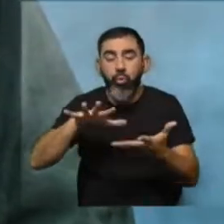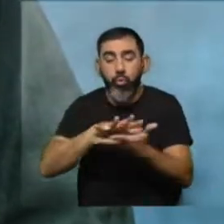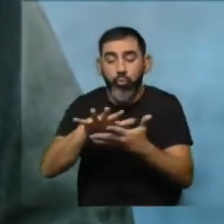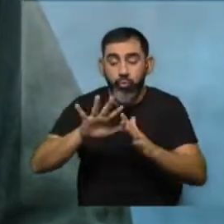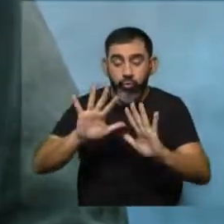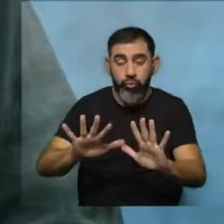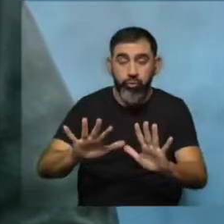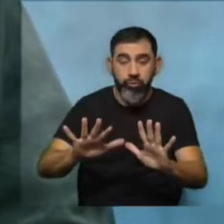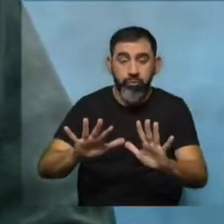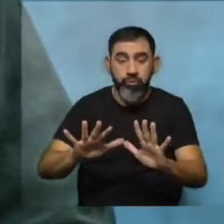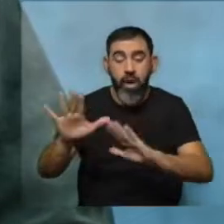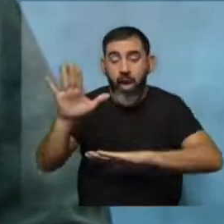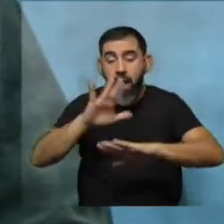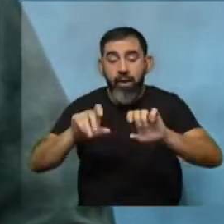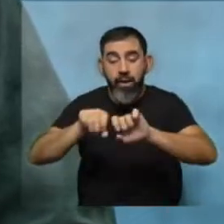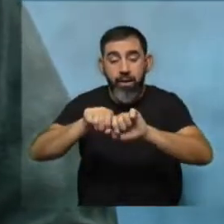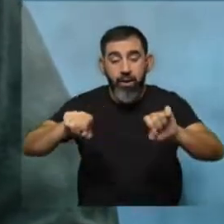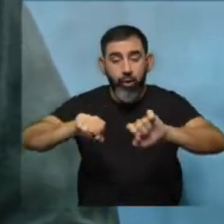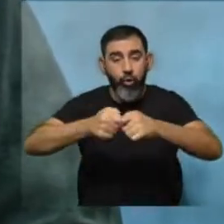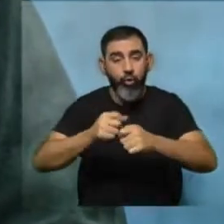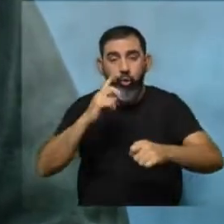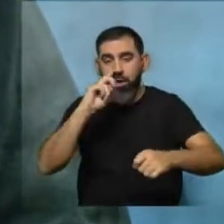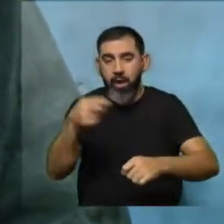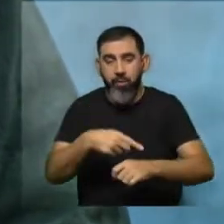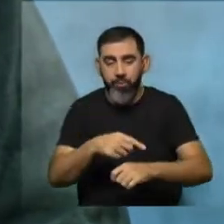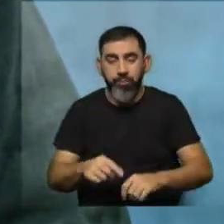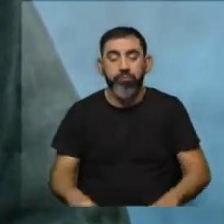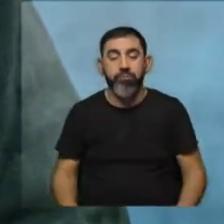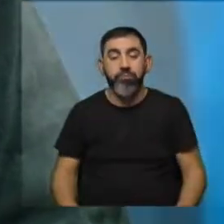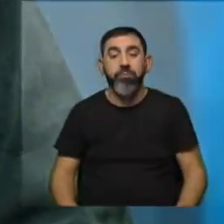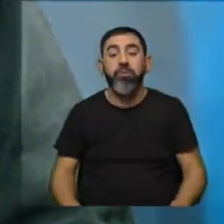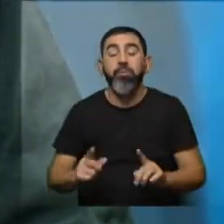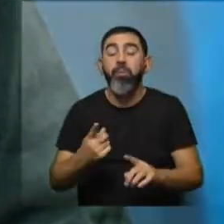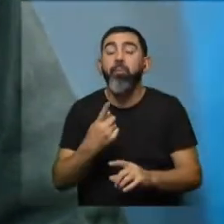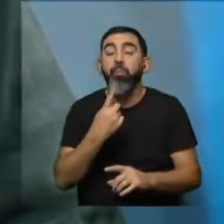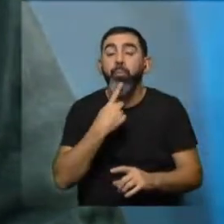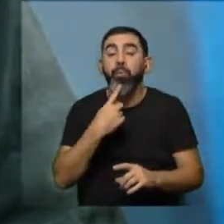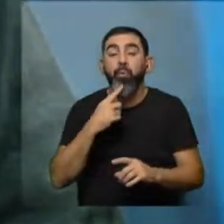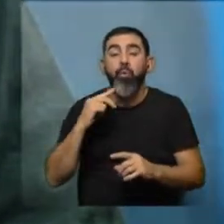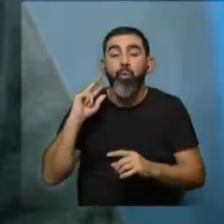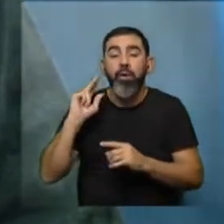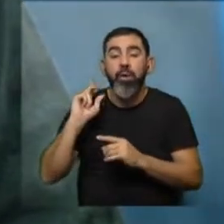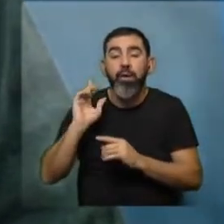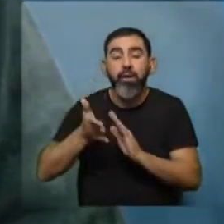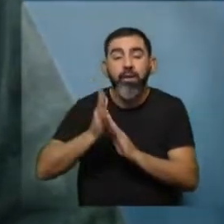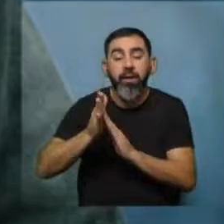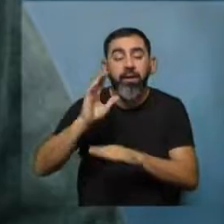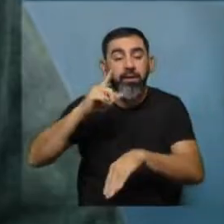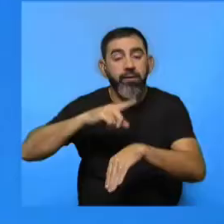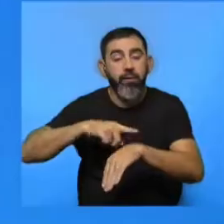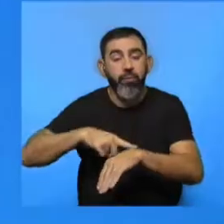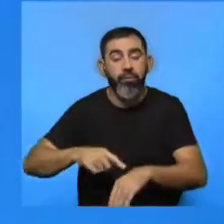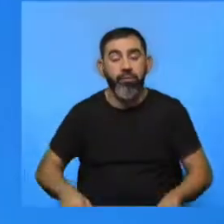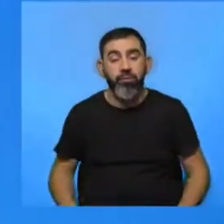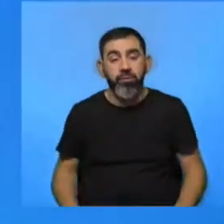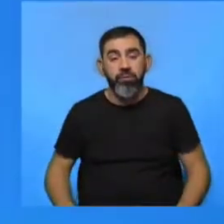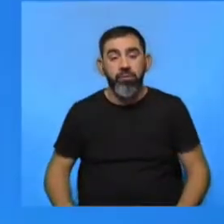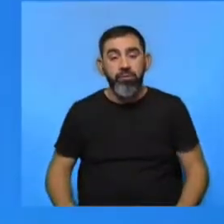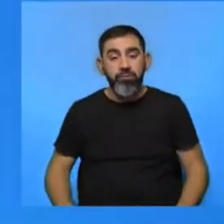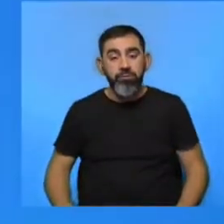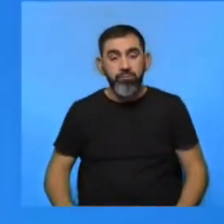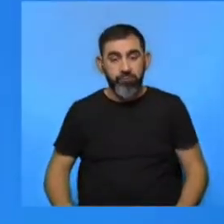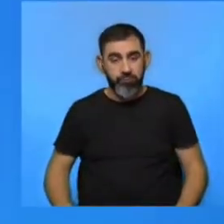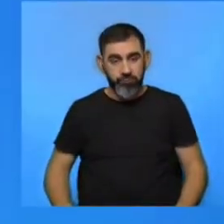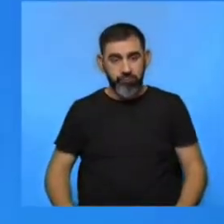tipo reparando pérdidas rápidamente. También tienen que ser políticas sostenidas en el tiempo. Y acá